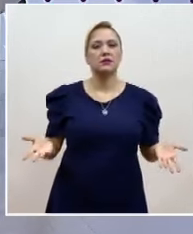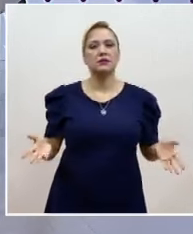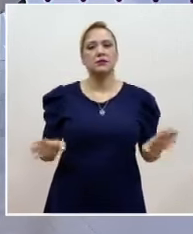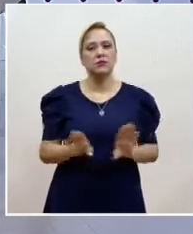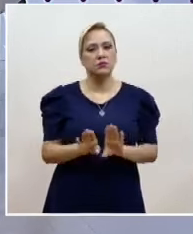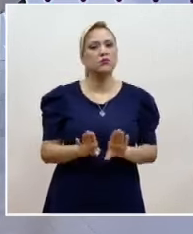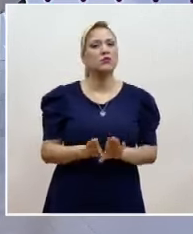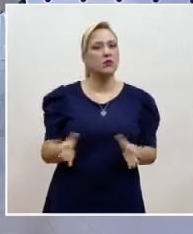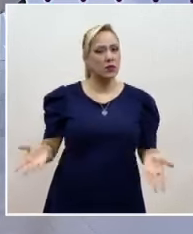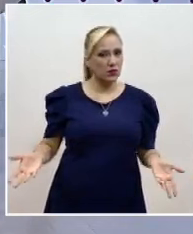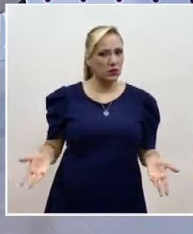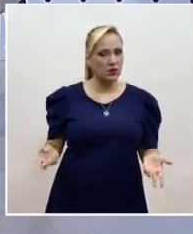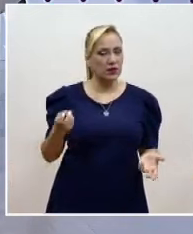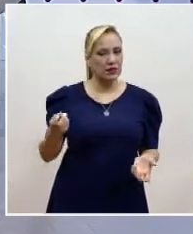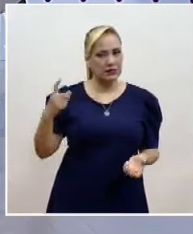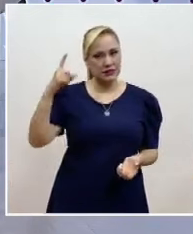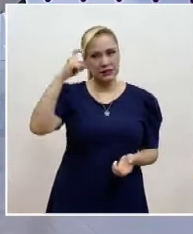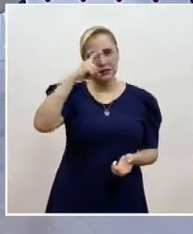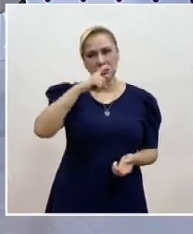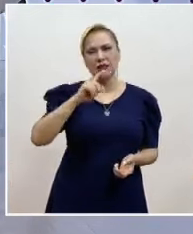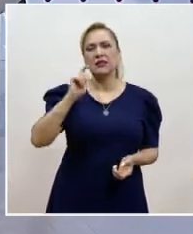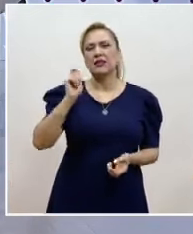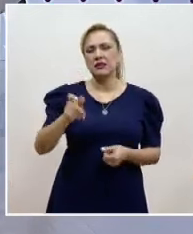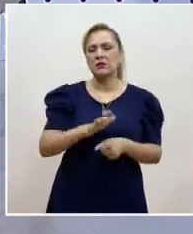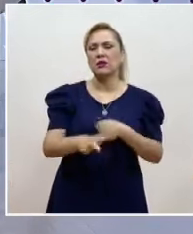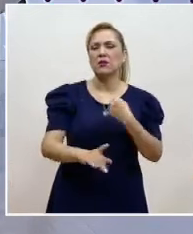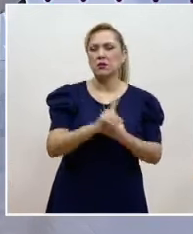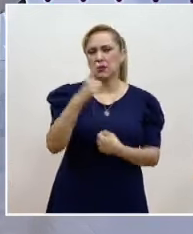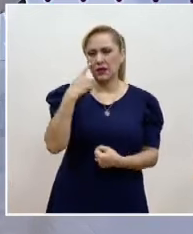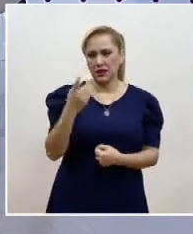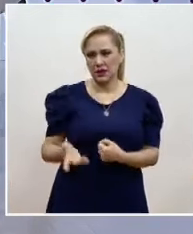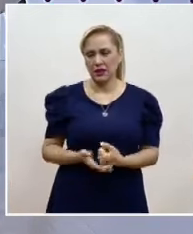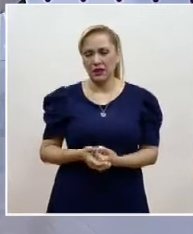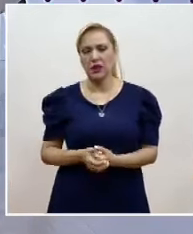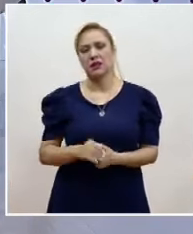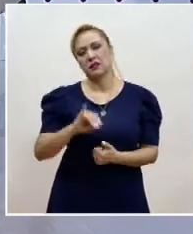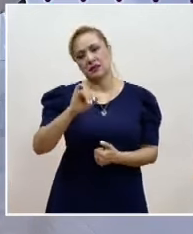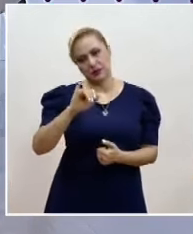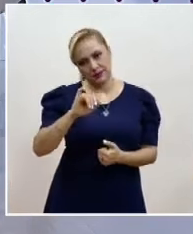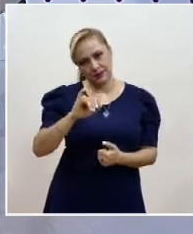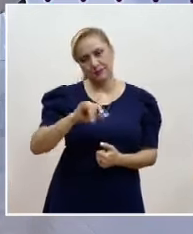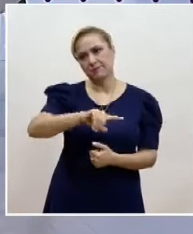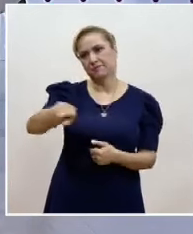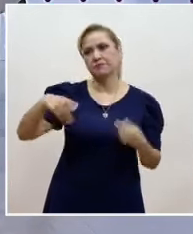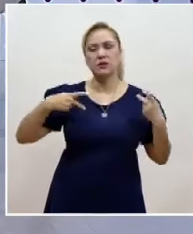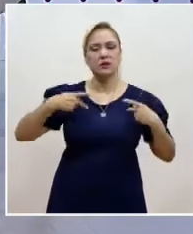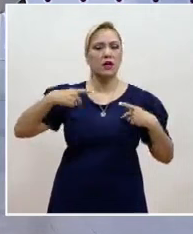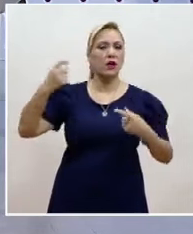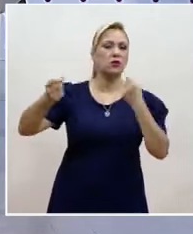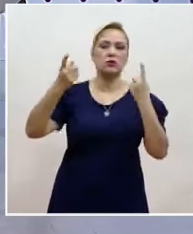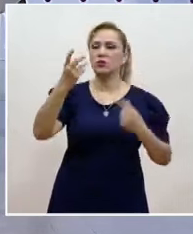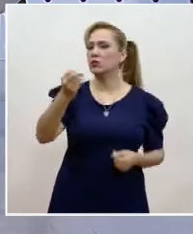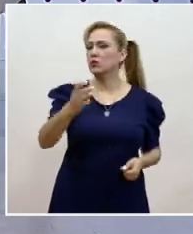brecha digital, ¿no? Sí. ¿A qué se refiere esto y cuál es el problema que nos plantea? Sí, la brecha digital se conoce como